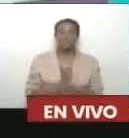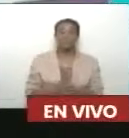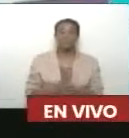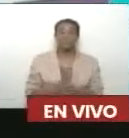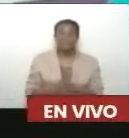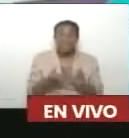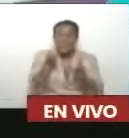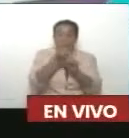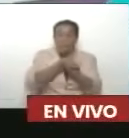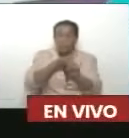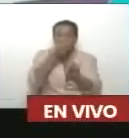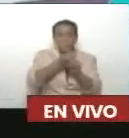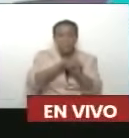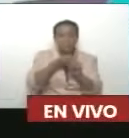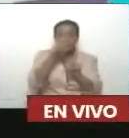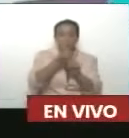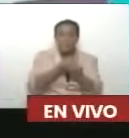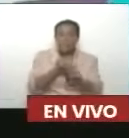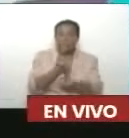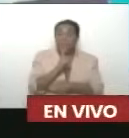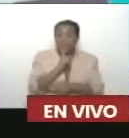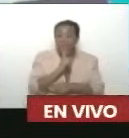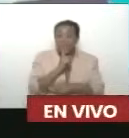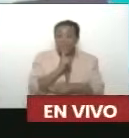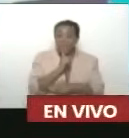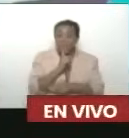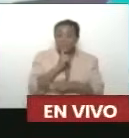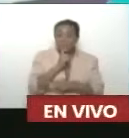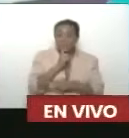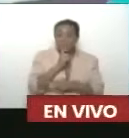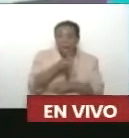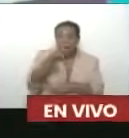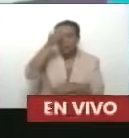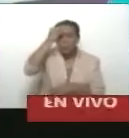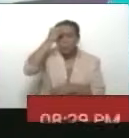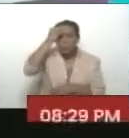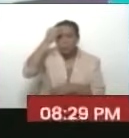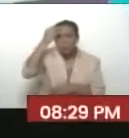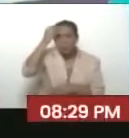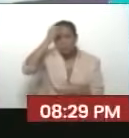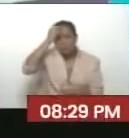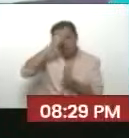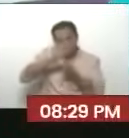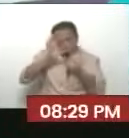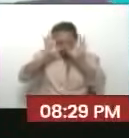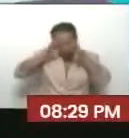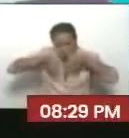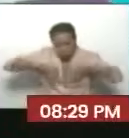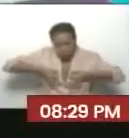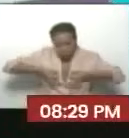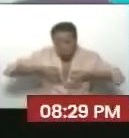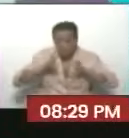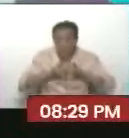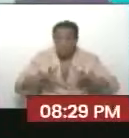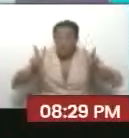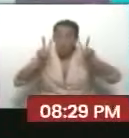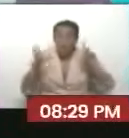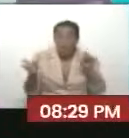de esta lucha que hemos dado, del aprendizaje, de la reflexión, de los valores que uno se